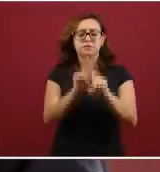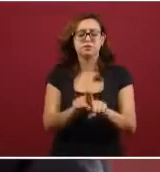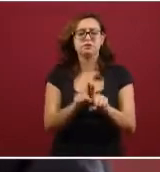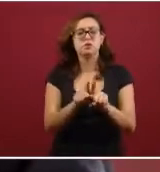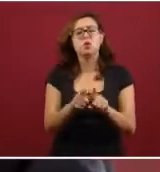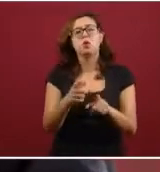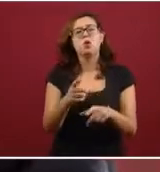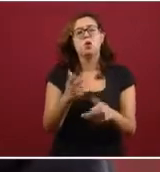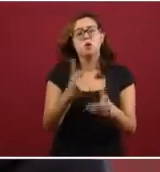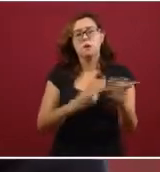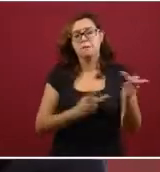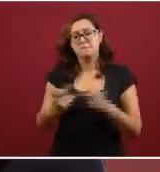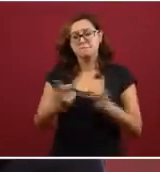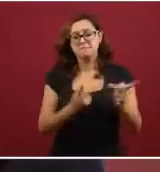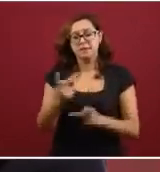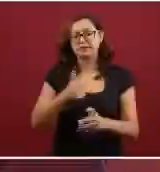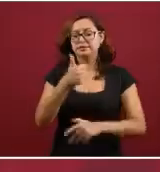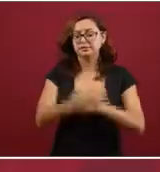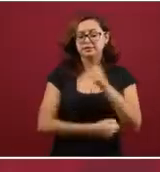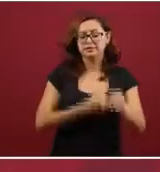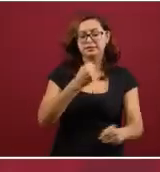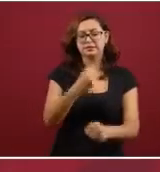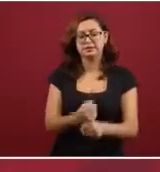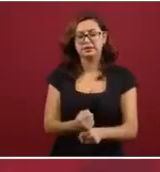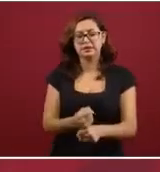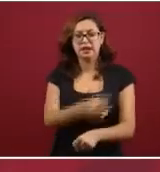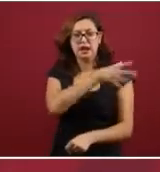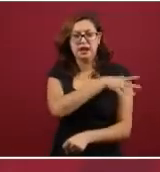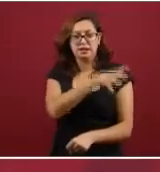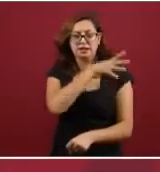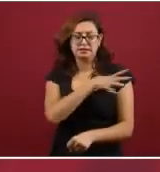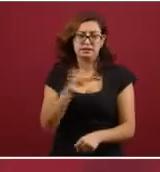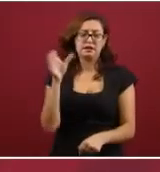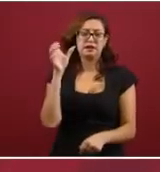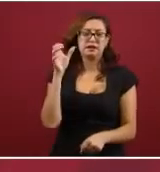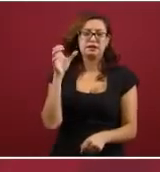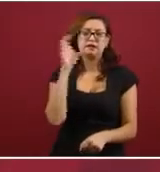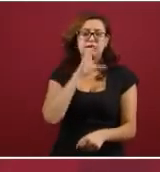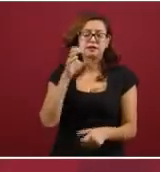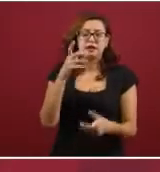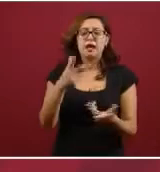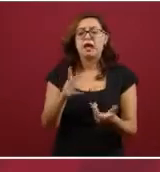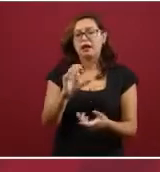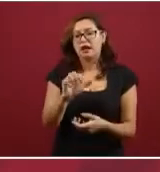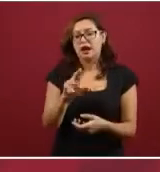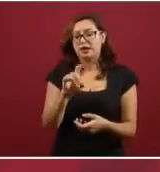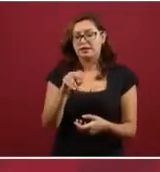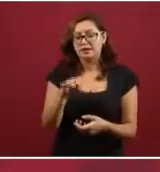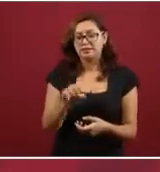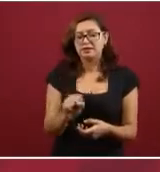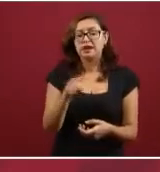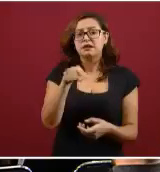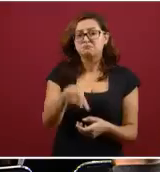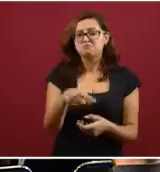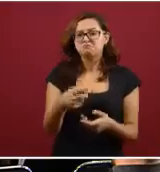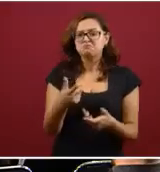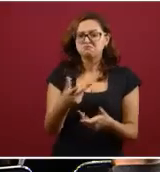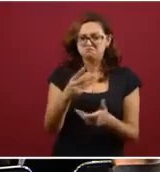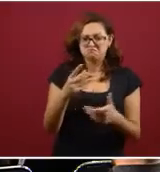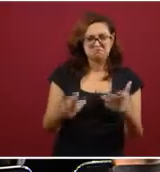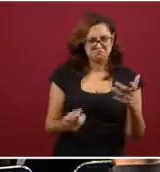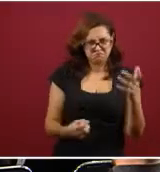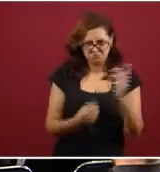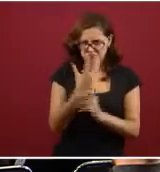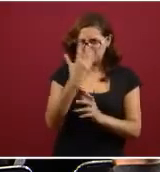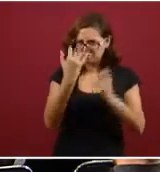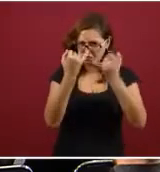Cárdenas. Ahí ya no van a encontrar ustedes nada que tenga que ver